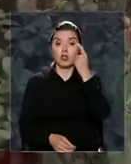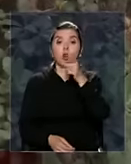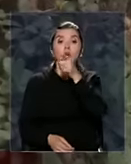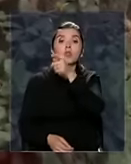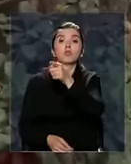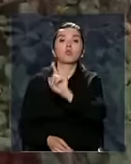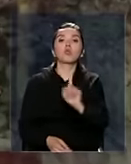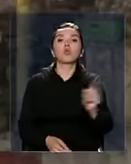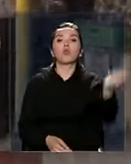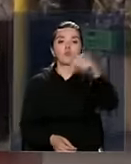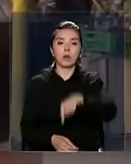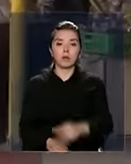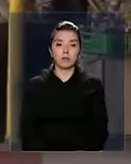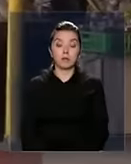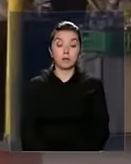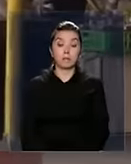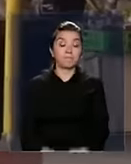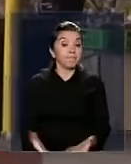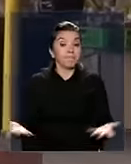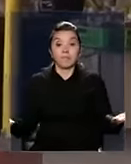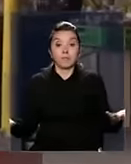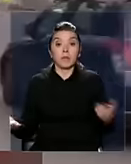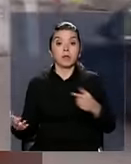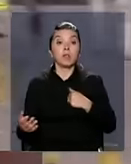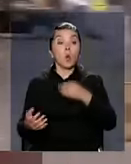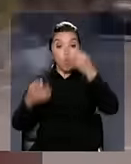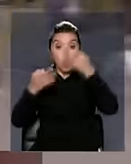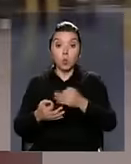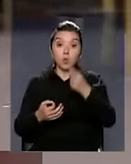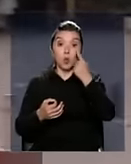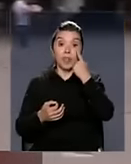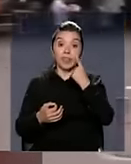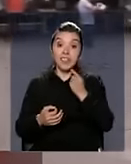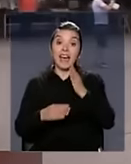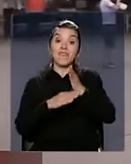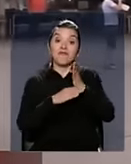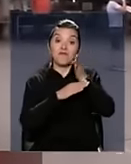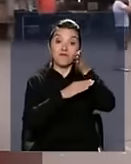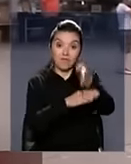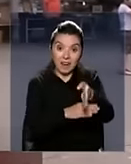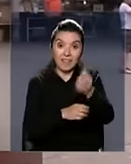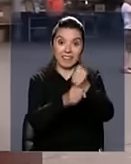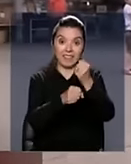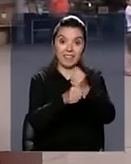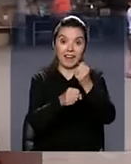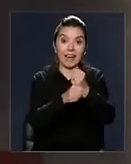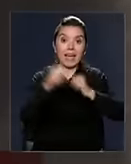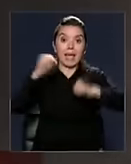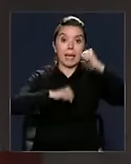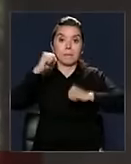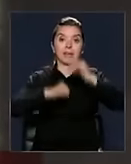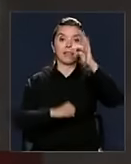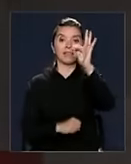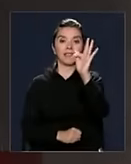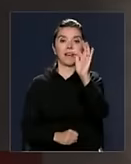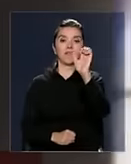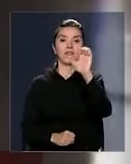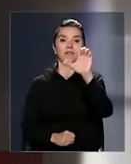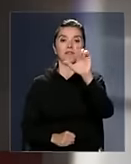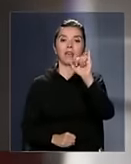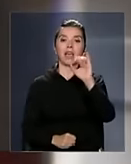tan simple como eso. Y lo peor es que se enteró el día en que volvía a trabajar a la empresa Felicur, donde incluso ya tenía una reemplazante, un hecho